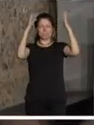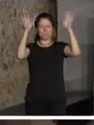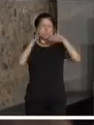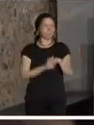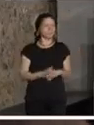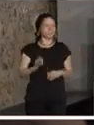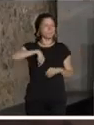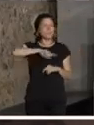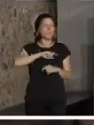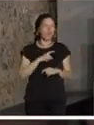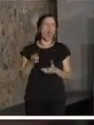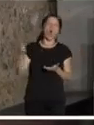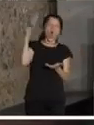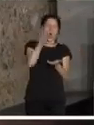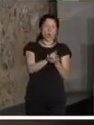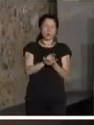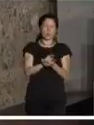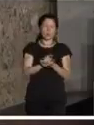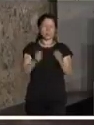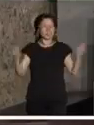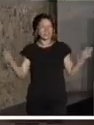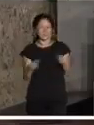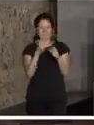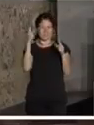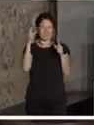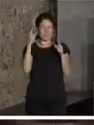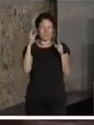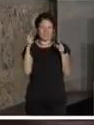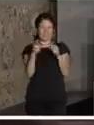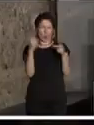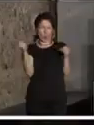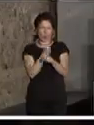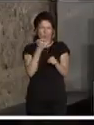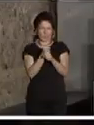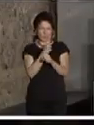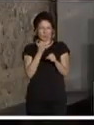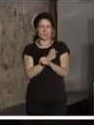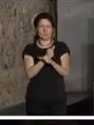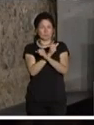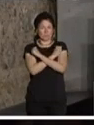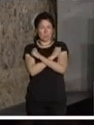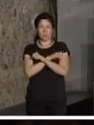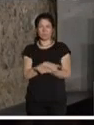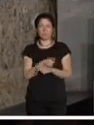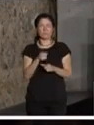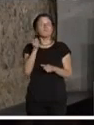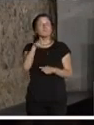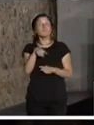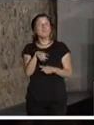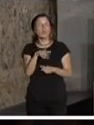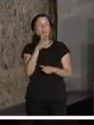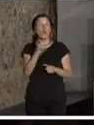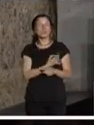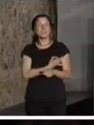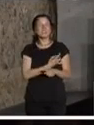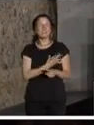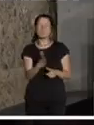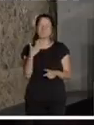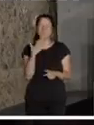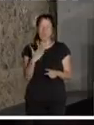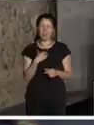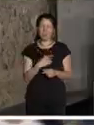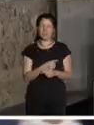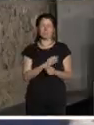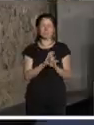y hemos vuelto a recuperar el seguro de desempleo y todo eso ha sido posible también con los sindicatos gracias